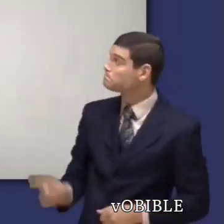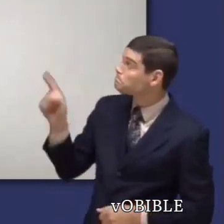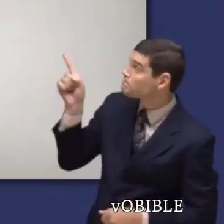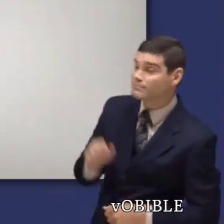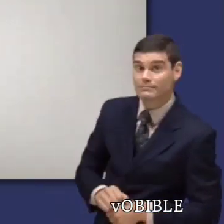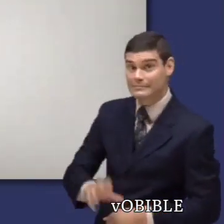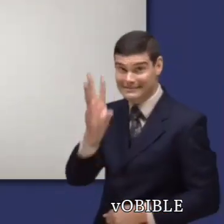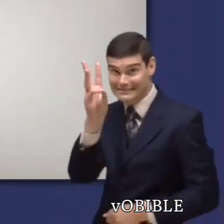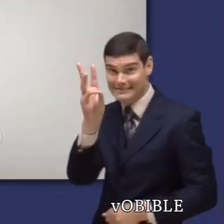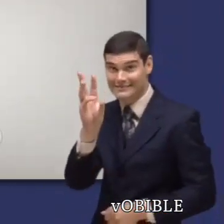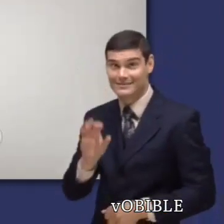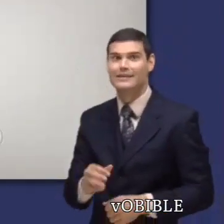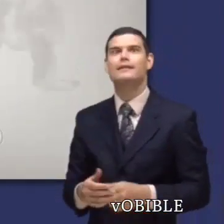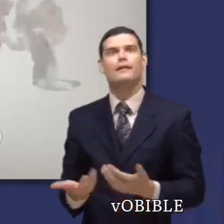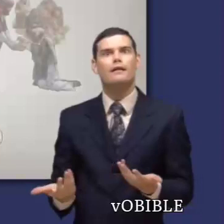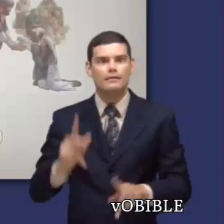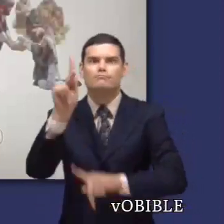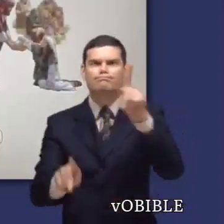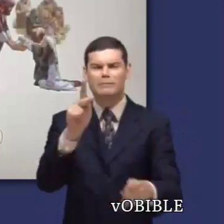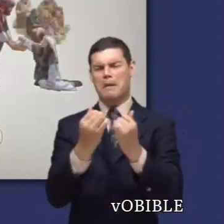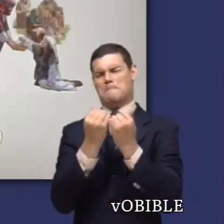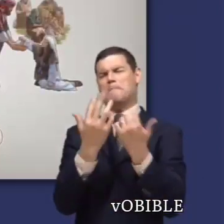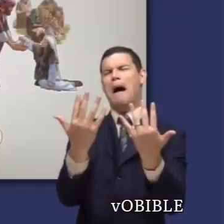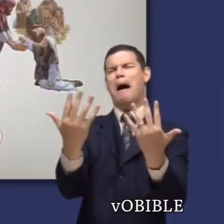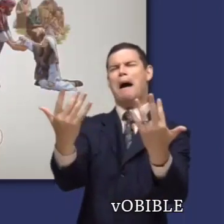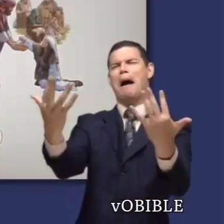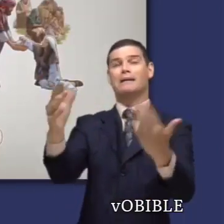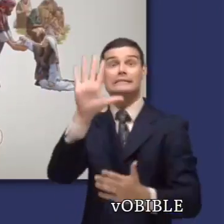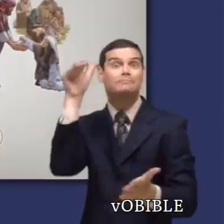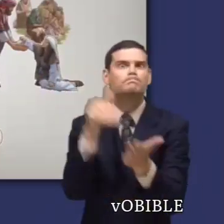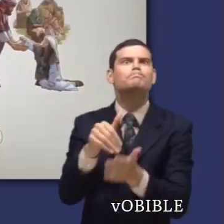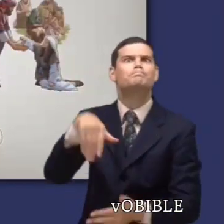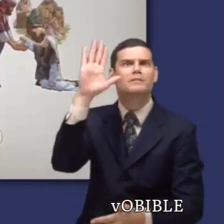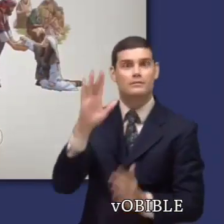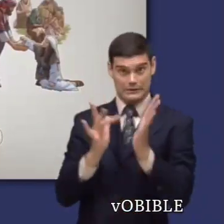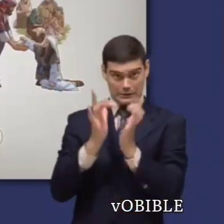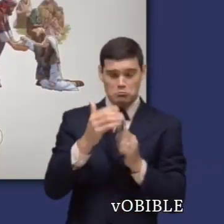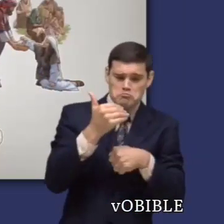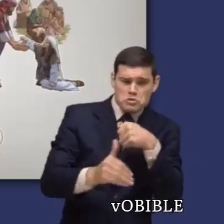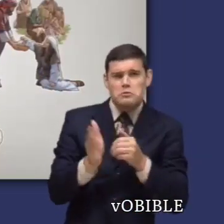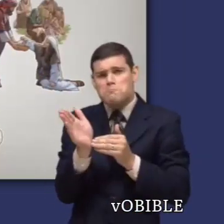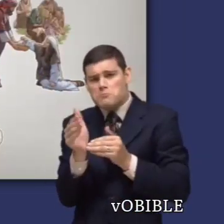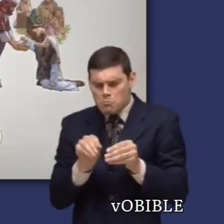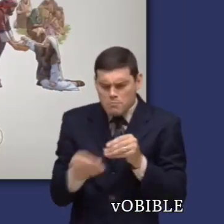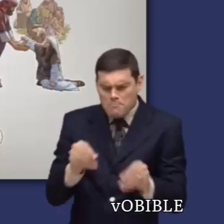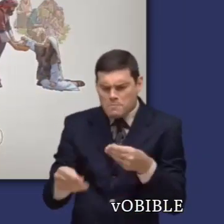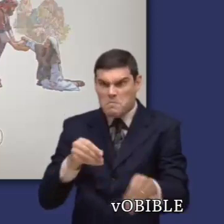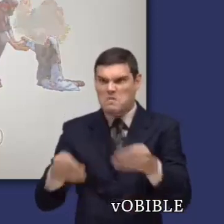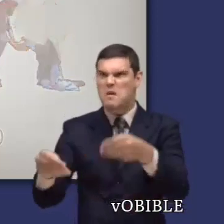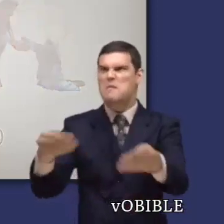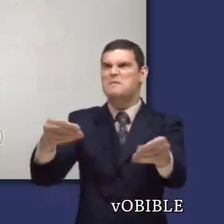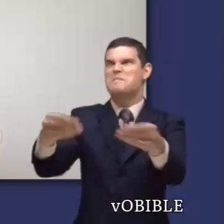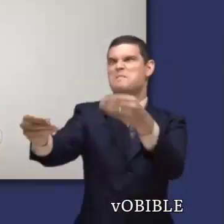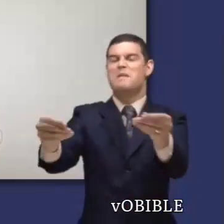El capítulo 6 narra la ocasión en la que alimentó de forma milagrosa a una multitud de unos 5,000 hombres, además de mujeres